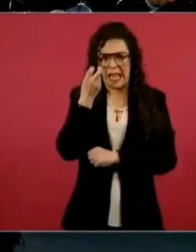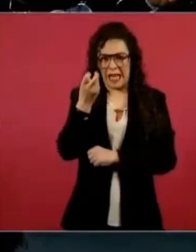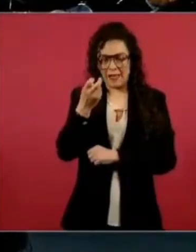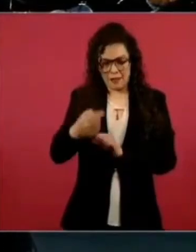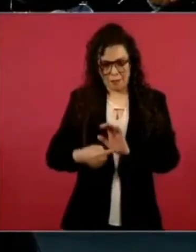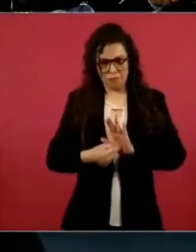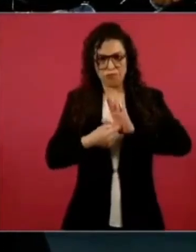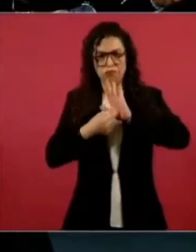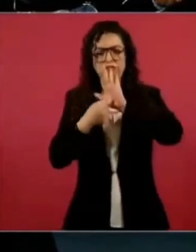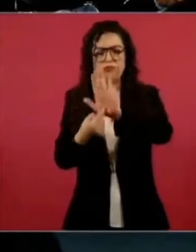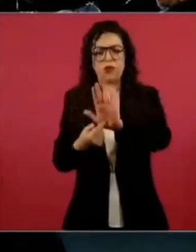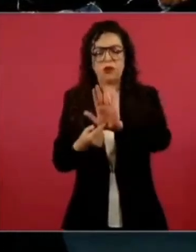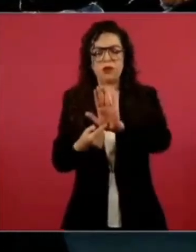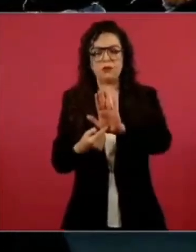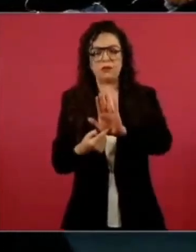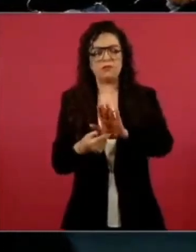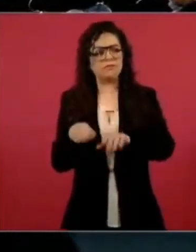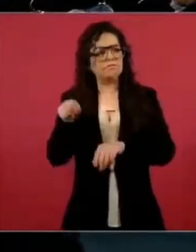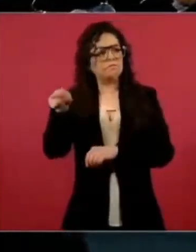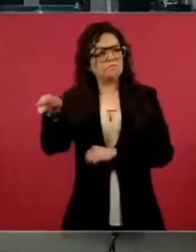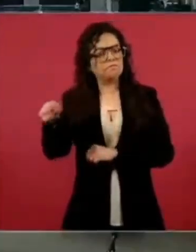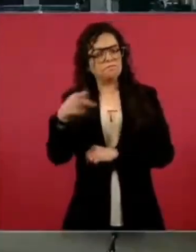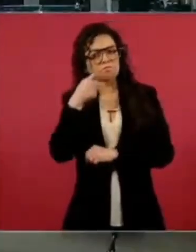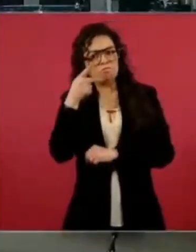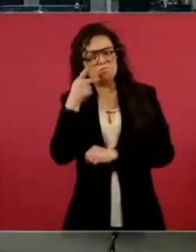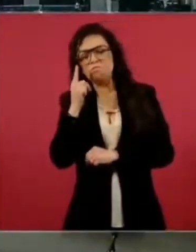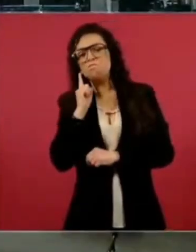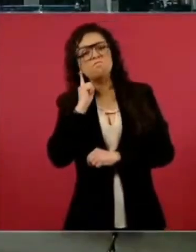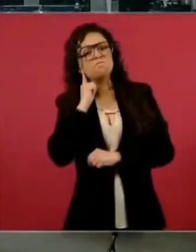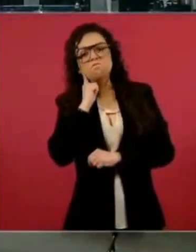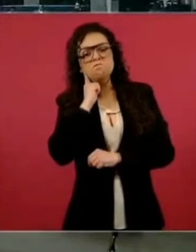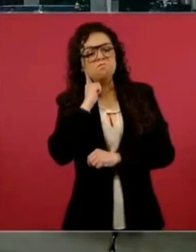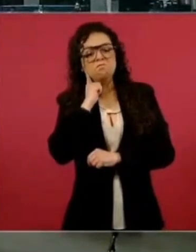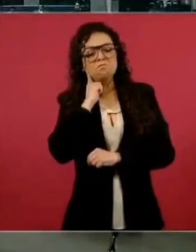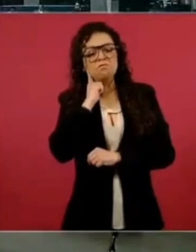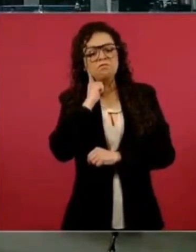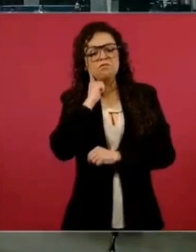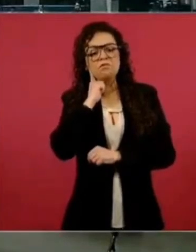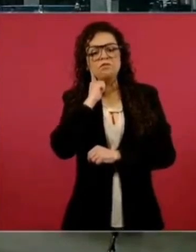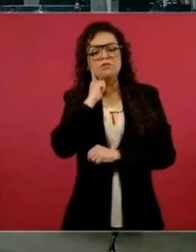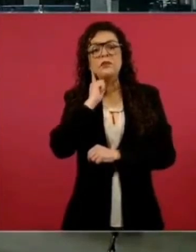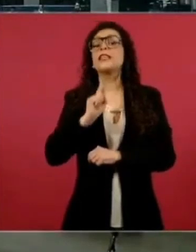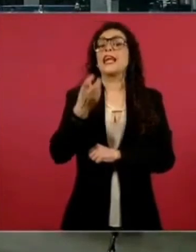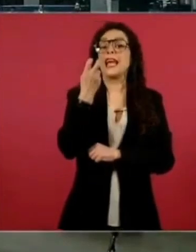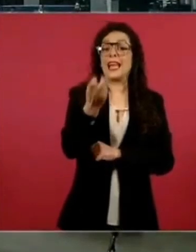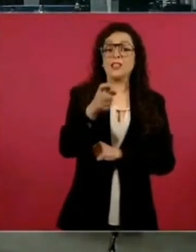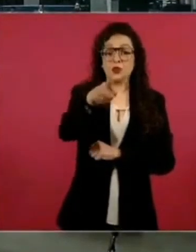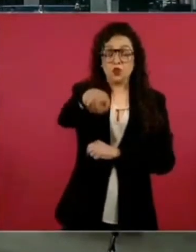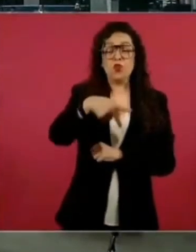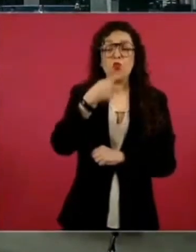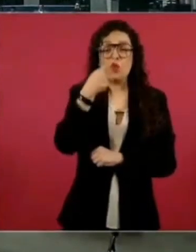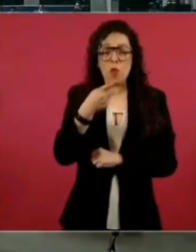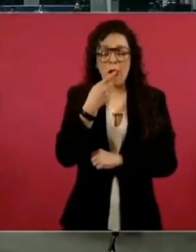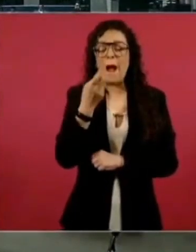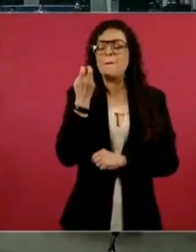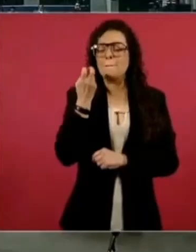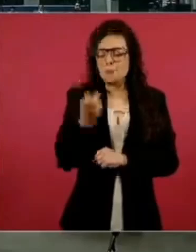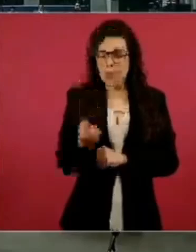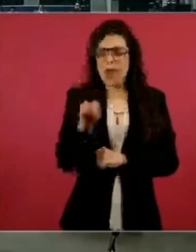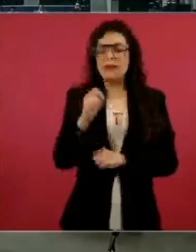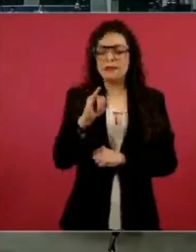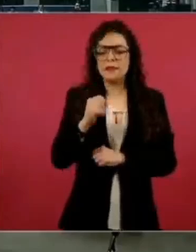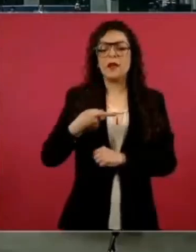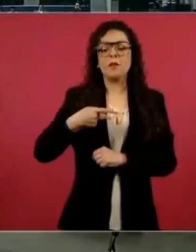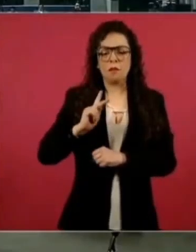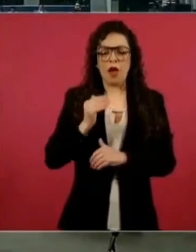Consumiendo marihuana principalmente. Eso es lo que tú planteaste, sí, pero se va